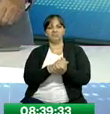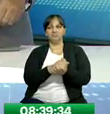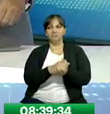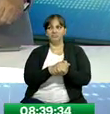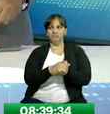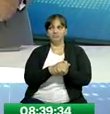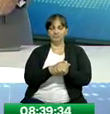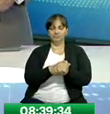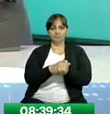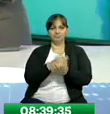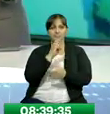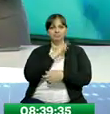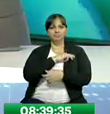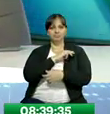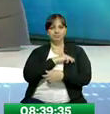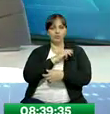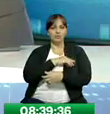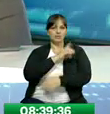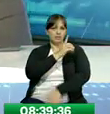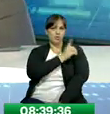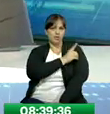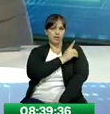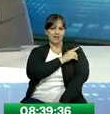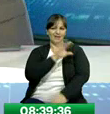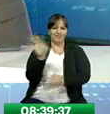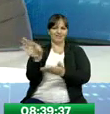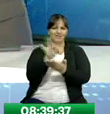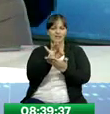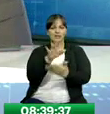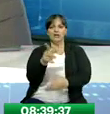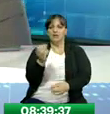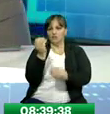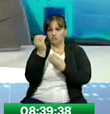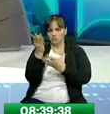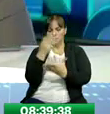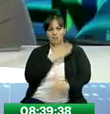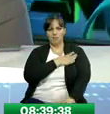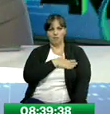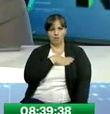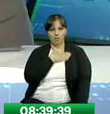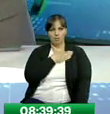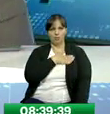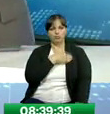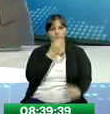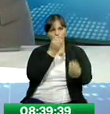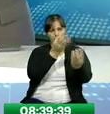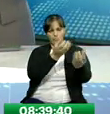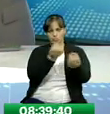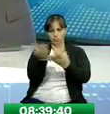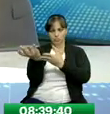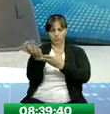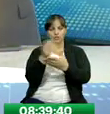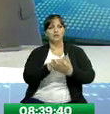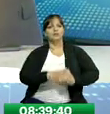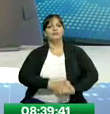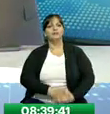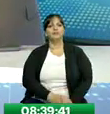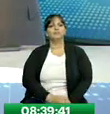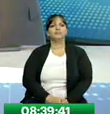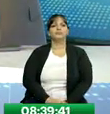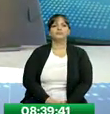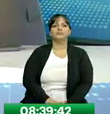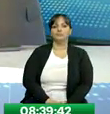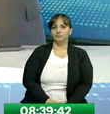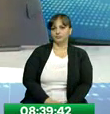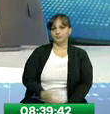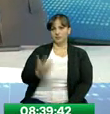señor delegado del municipio que la vez pasada que clausuraron o 15 auguró quedó una puerta